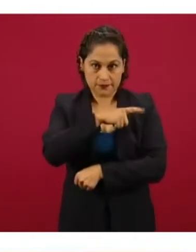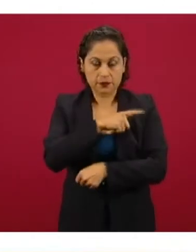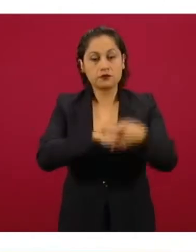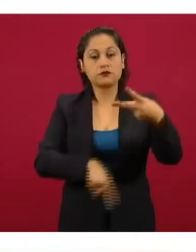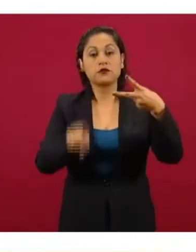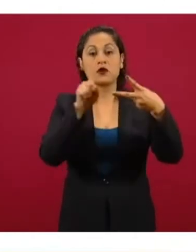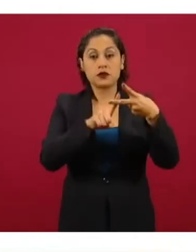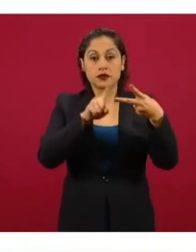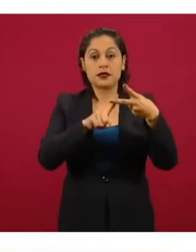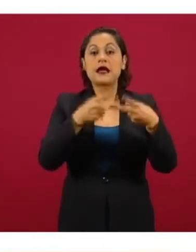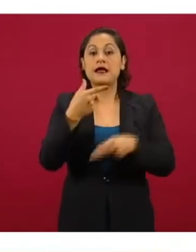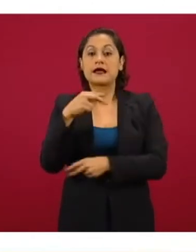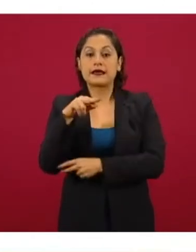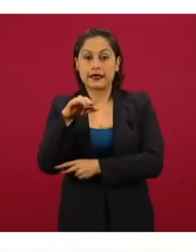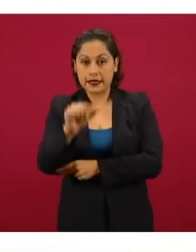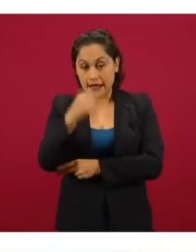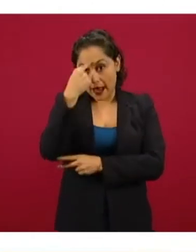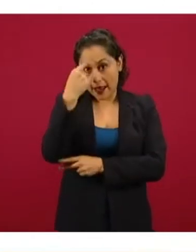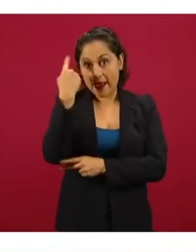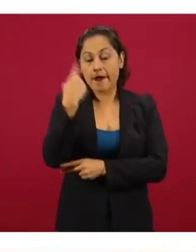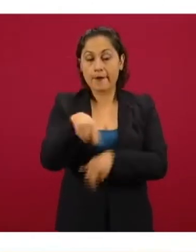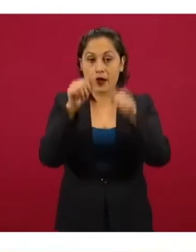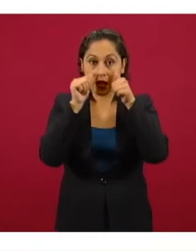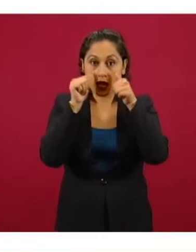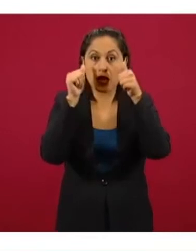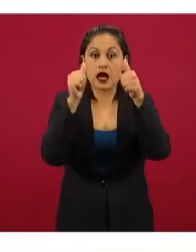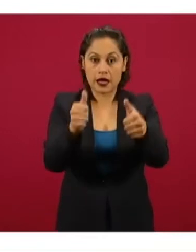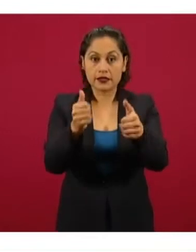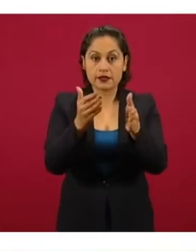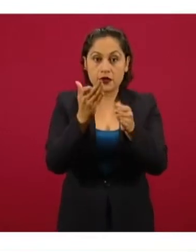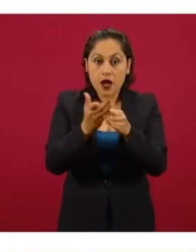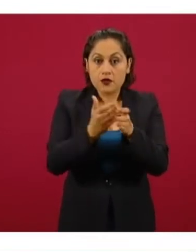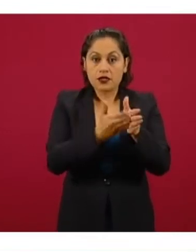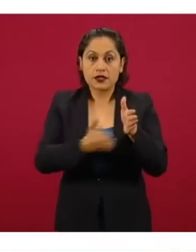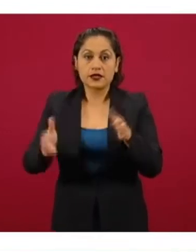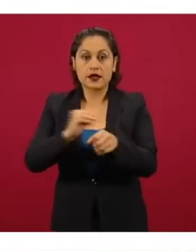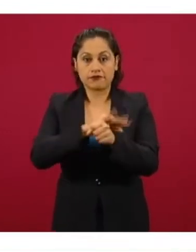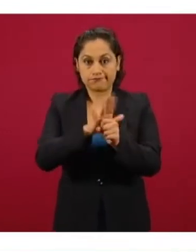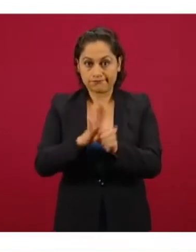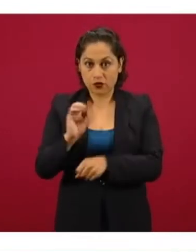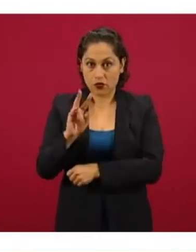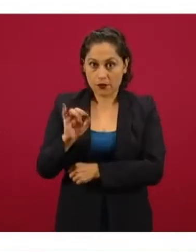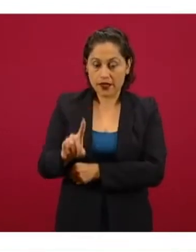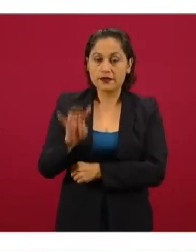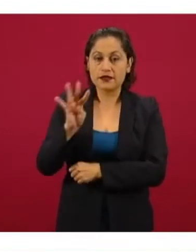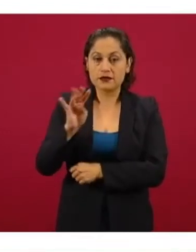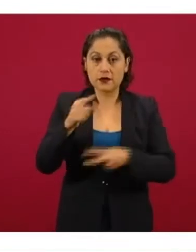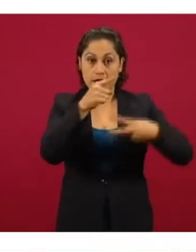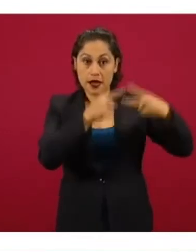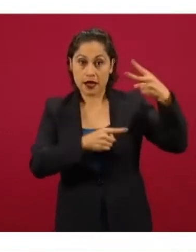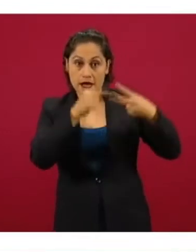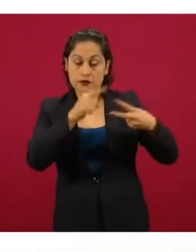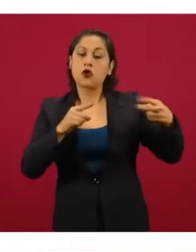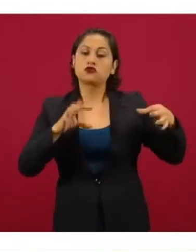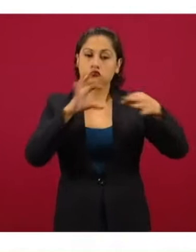guía de continuidad de operaciones para la atención médica durante COVID-19. Son dos guías que se complementan una a la otra con